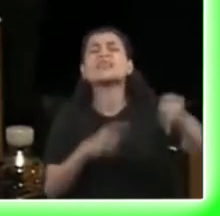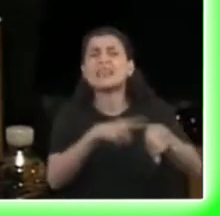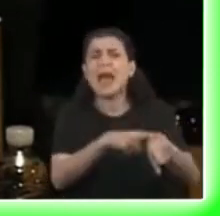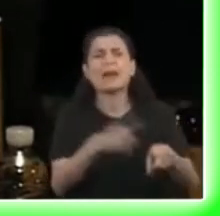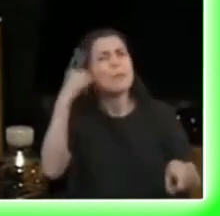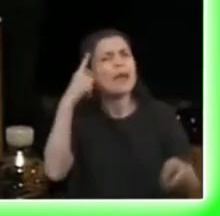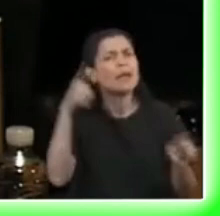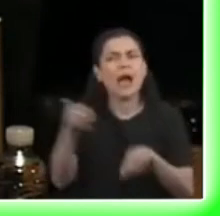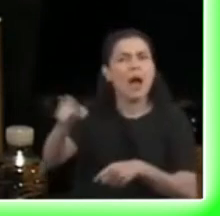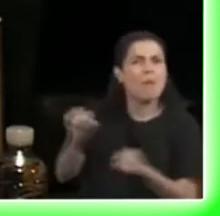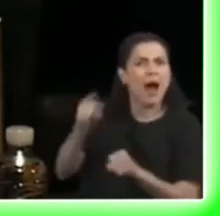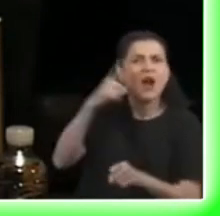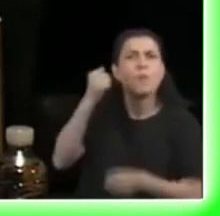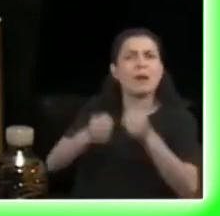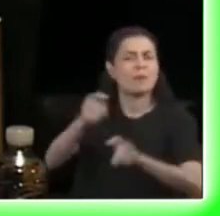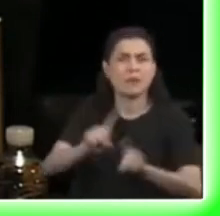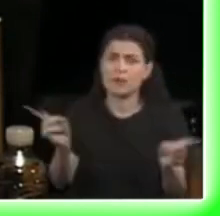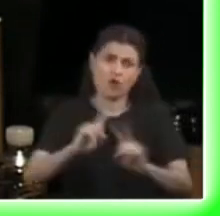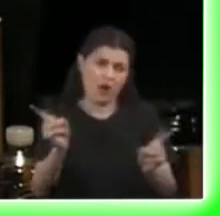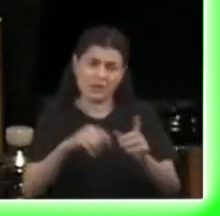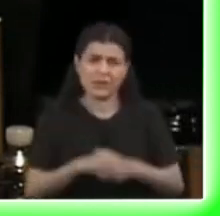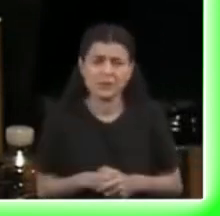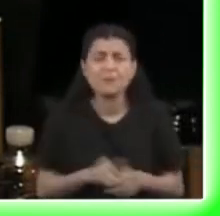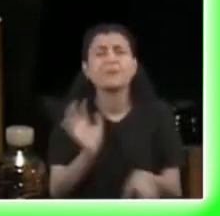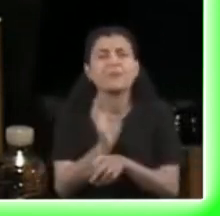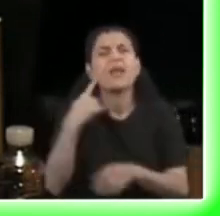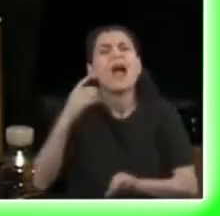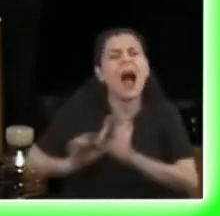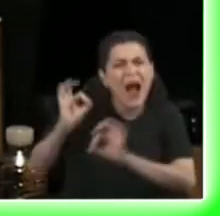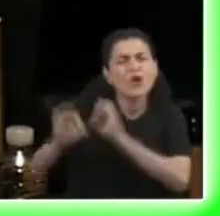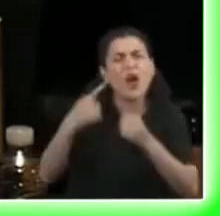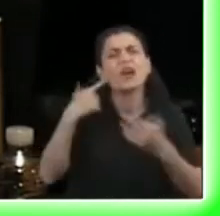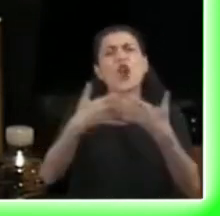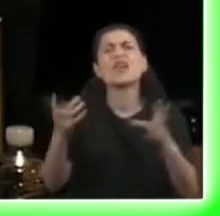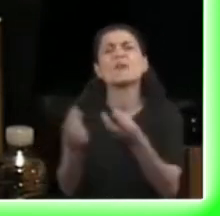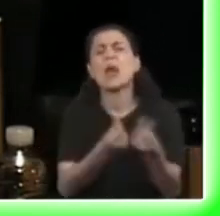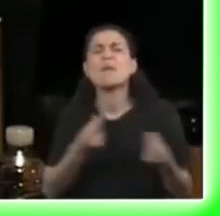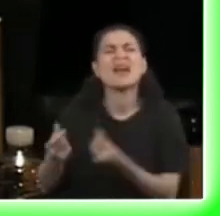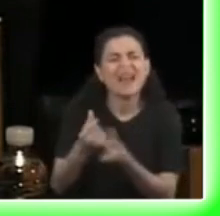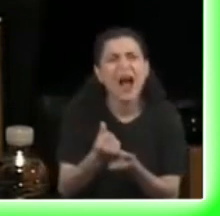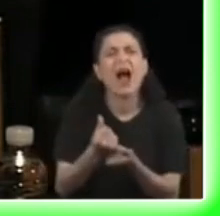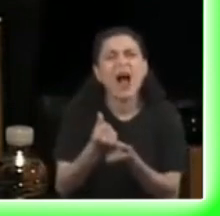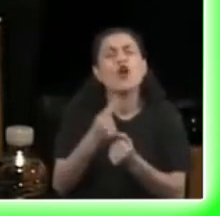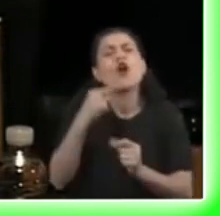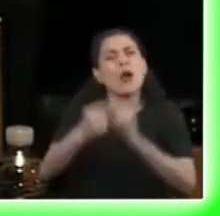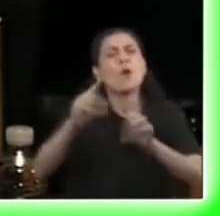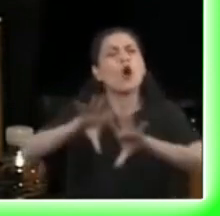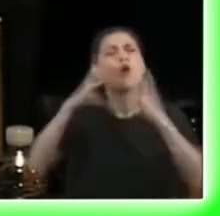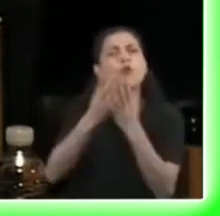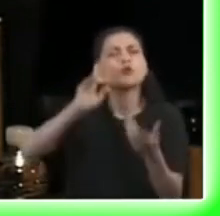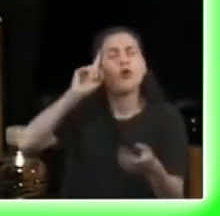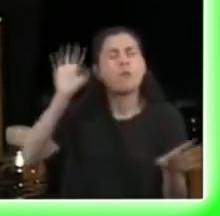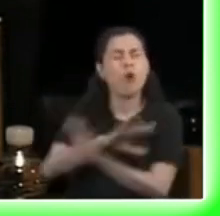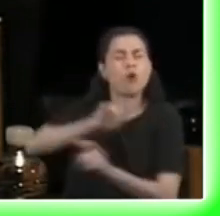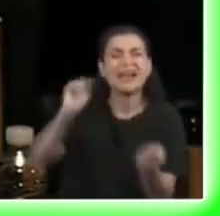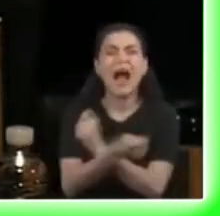Durante 250 años, el capitalismo de libre mercado, regido por este simple principio, hizo milagros en el mundo.